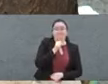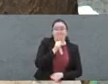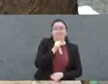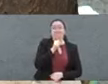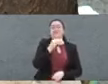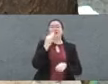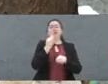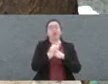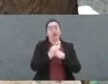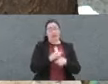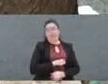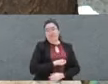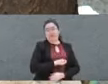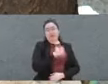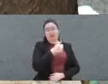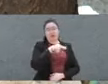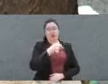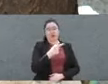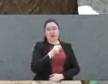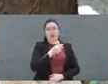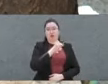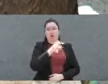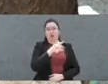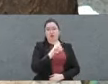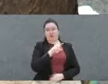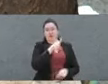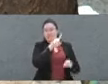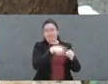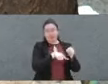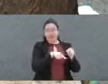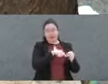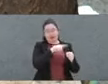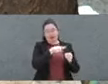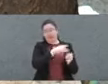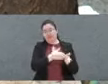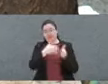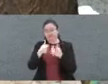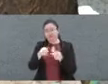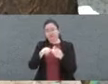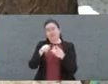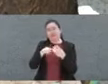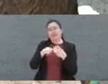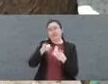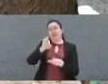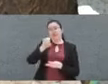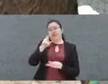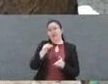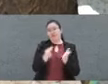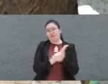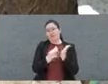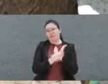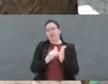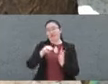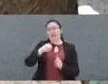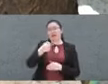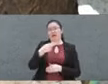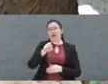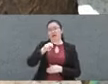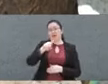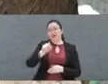retirar primero el nitrógeno amoniacal, luego hacer la remoción de fierro y manganeso, queda lista para que la adición